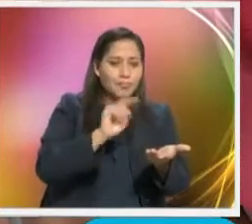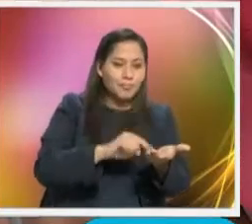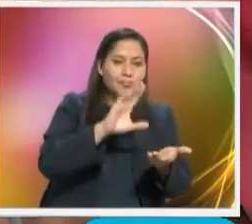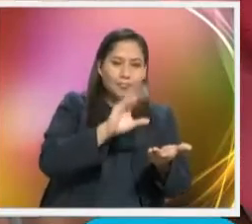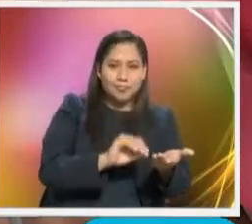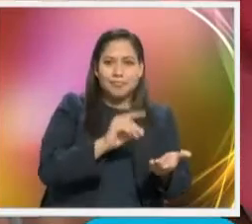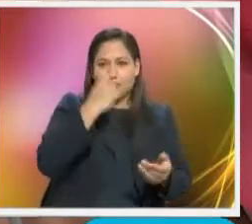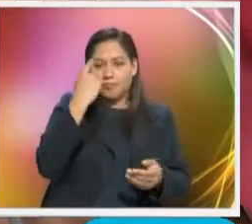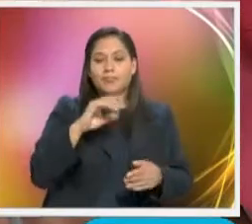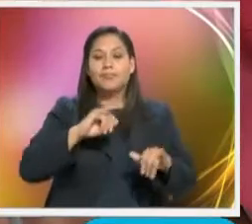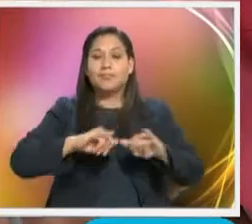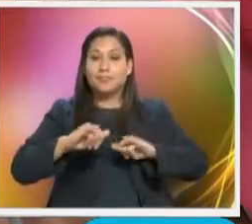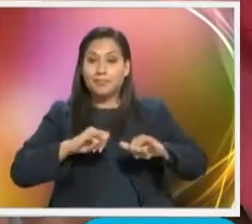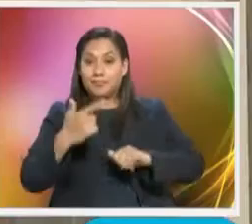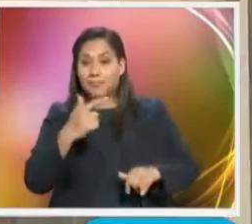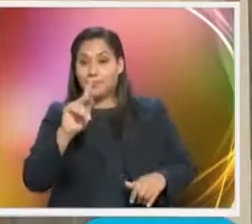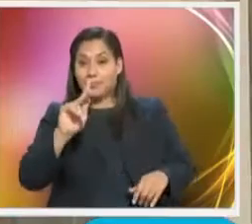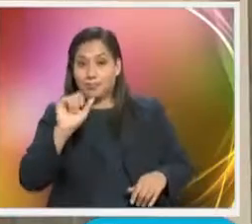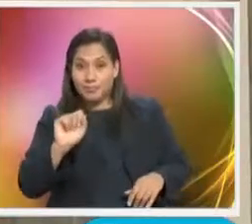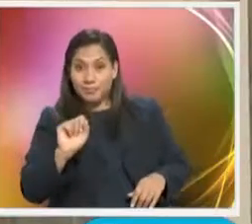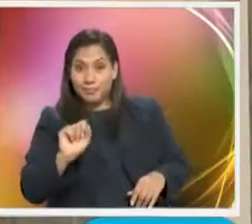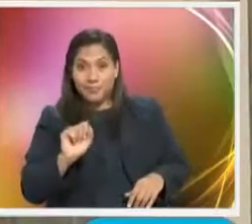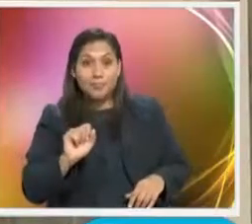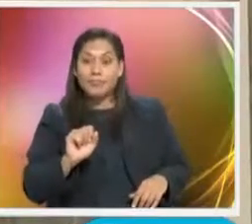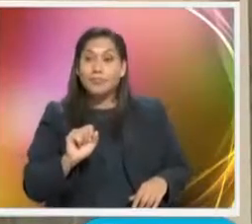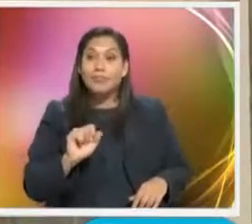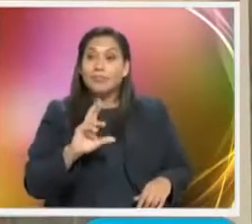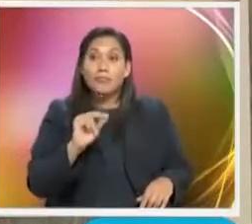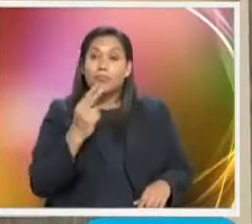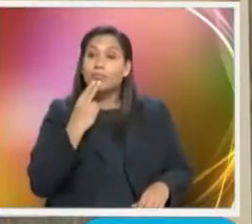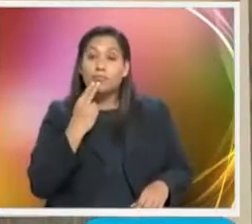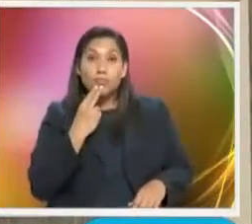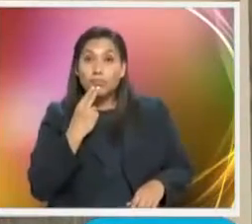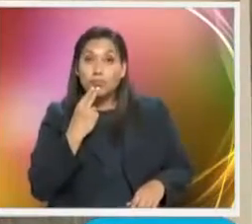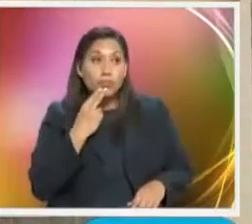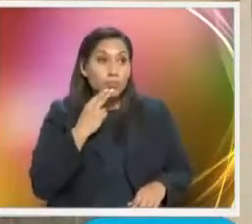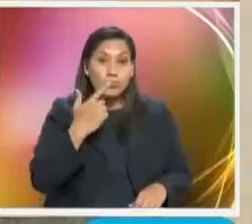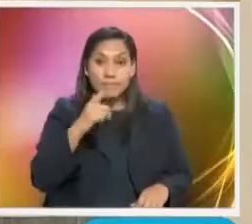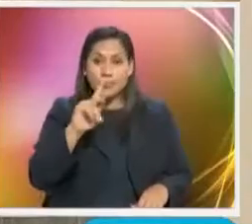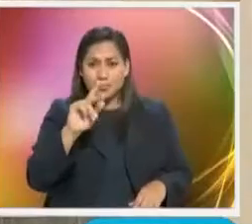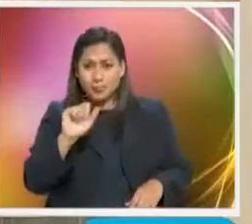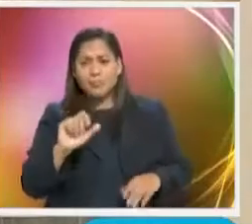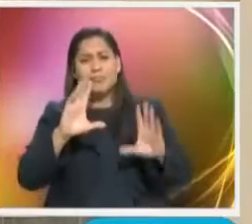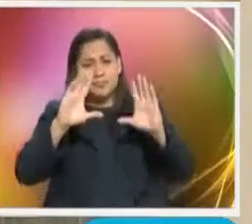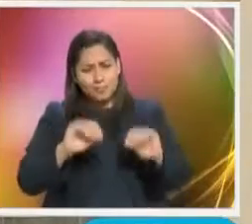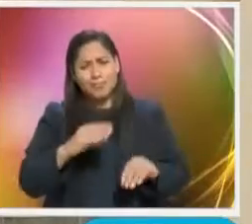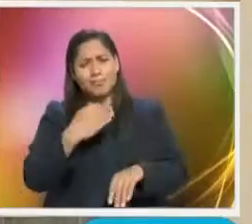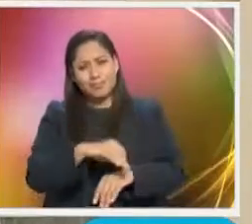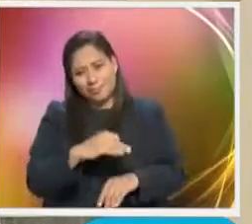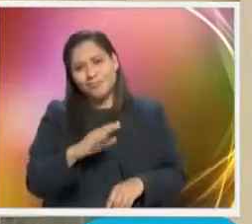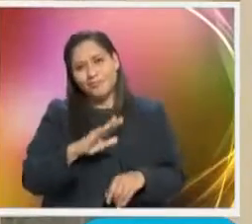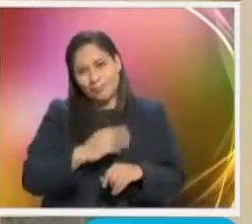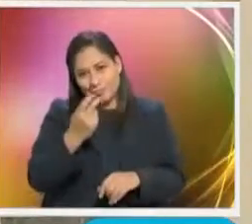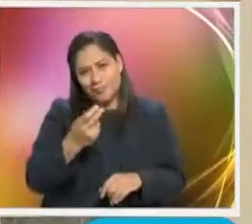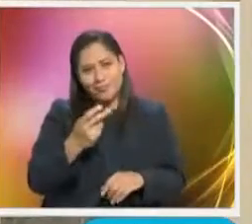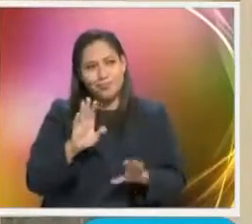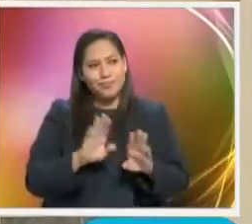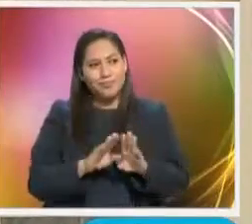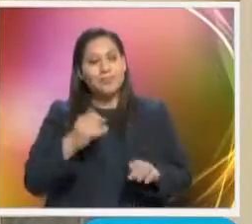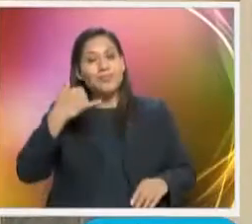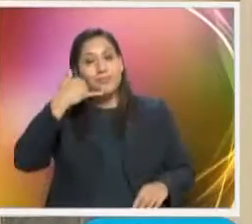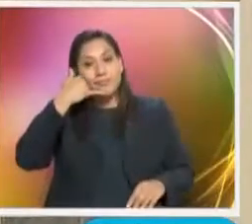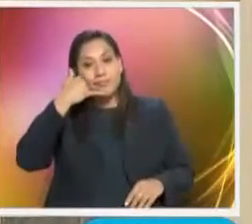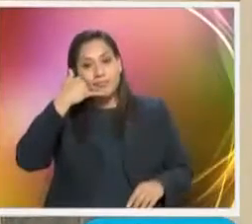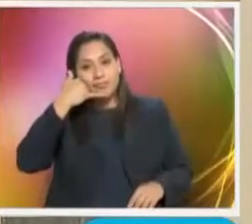locación, el GPS. Si no estoy utilizando una aplicación que requiera del mismo, apáguenlo también. ¿Por qué? Por lo mismo, porque además de que el teléfono